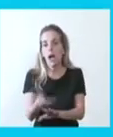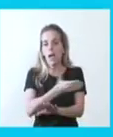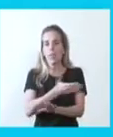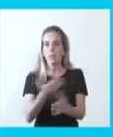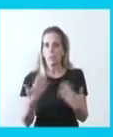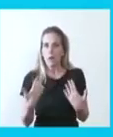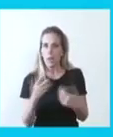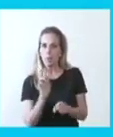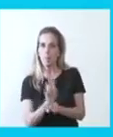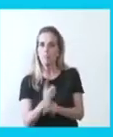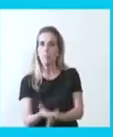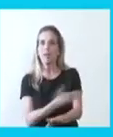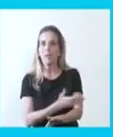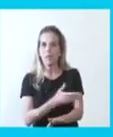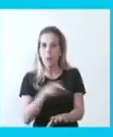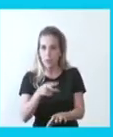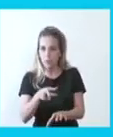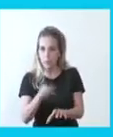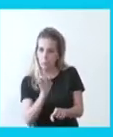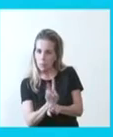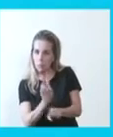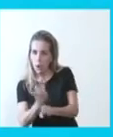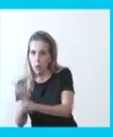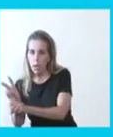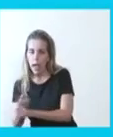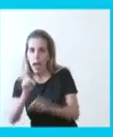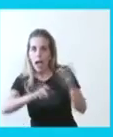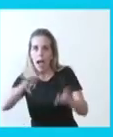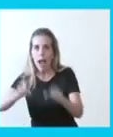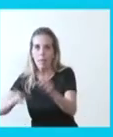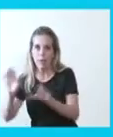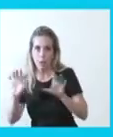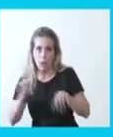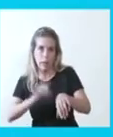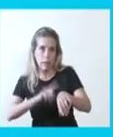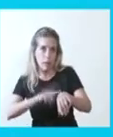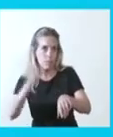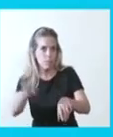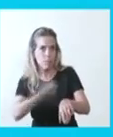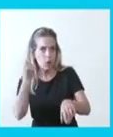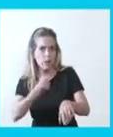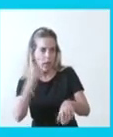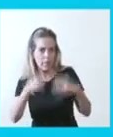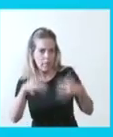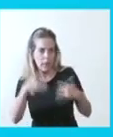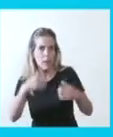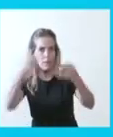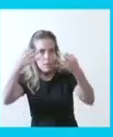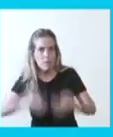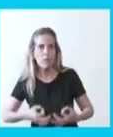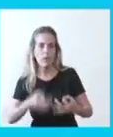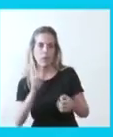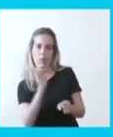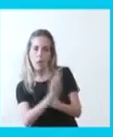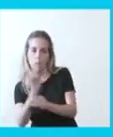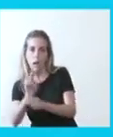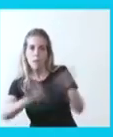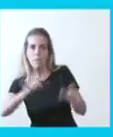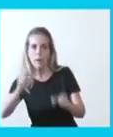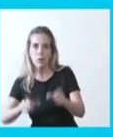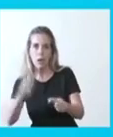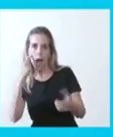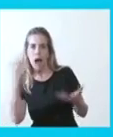hacer mucho más lento ese episodio, y en el mientras tanto, el ganar tiempo es muy importante, porque ganando tiempo